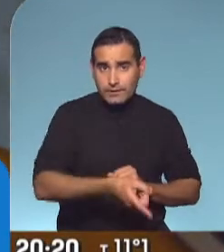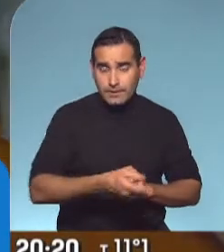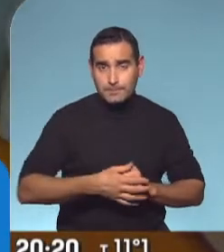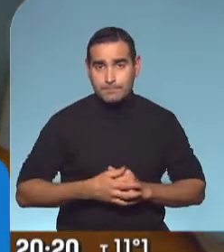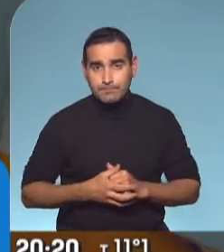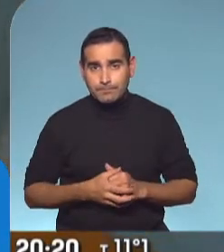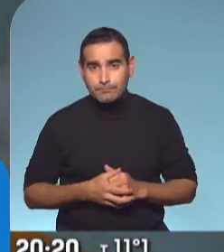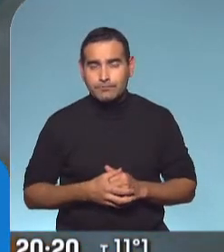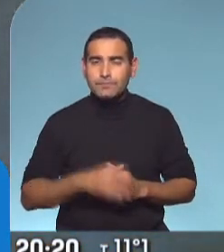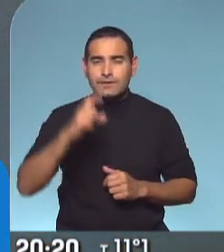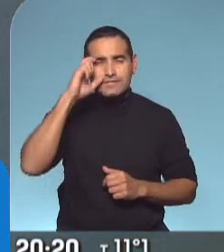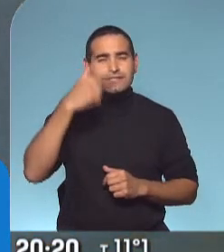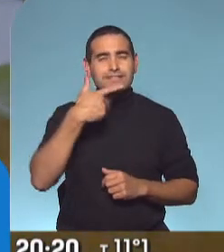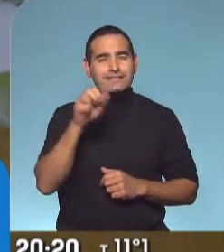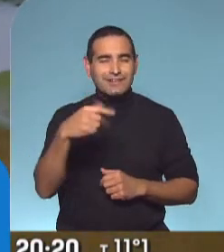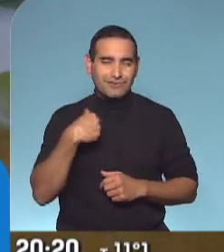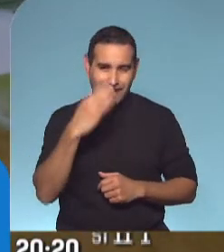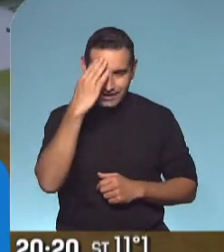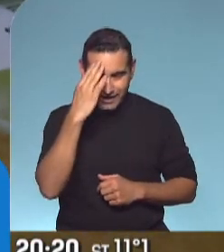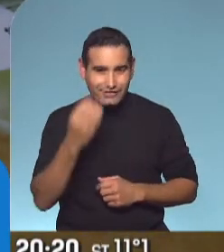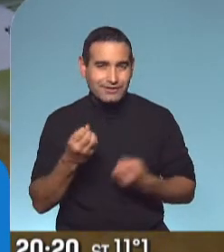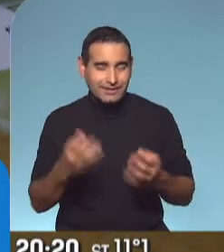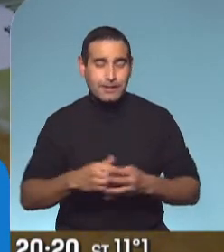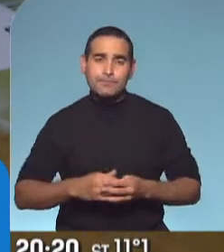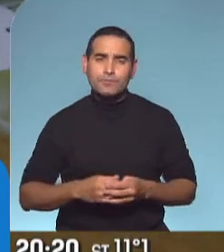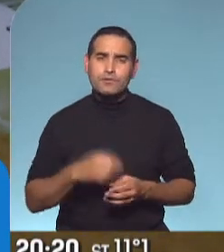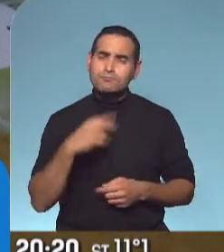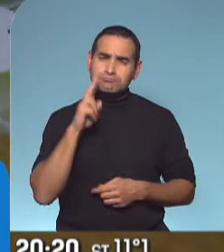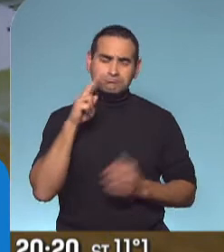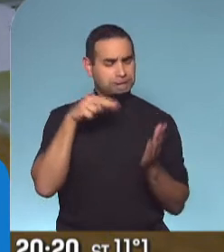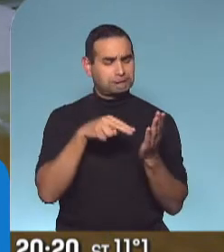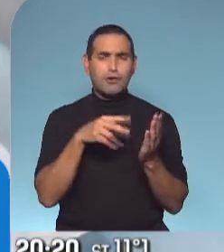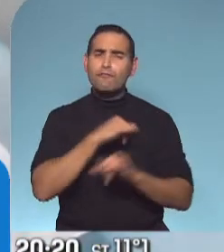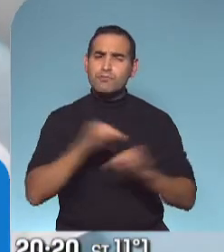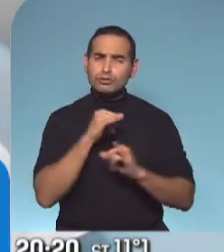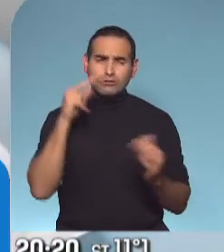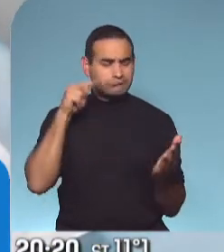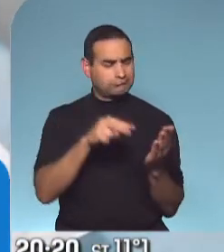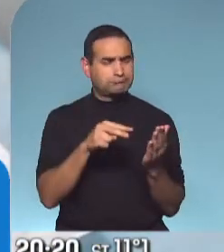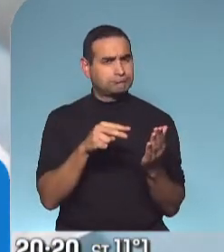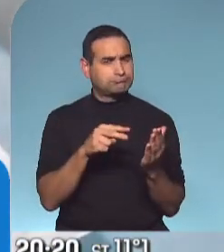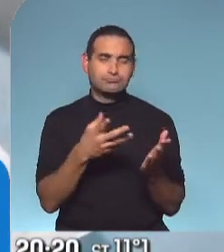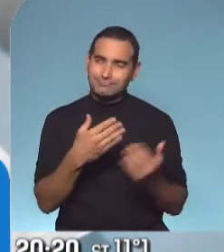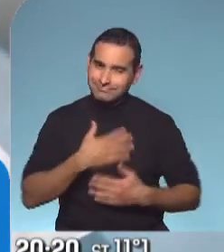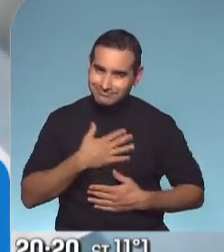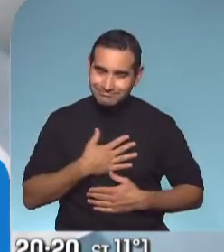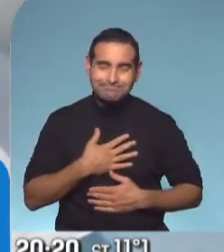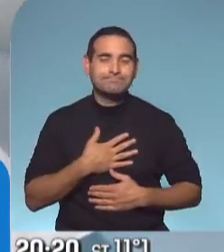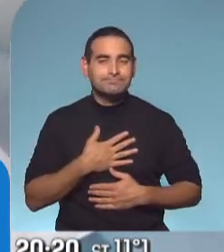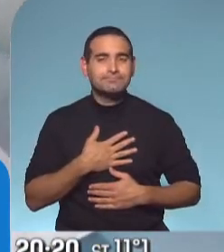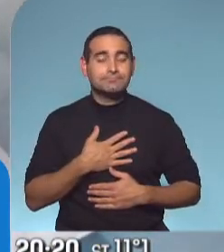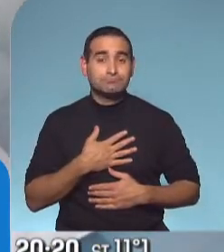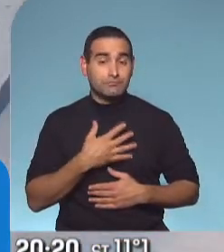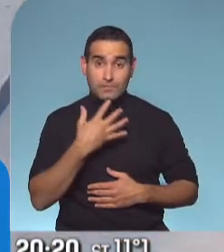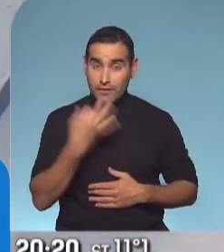Eso es. César, Alejandro Porte te saluda. Yo la verdad cuando escuché esta información, un placer. La